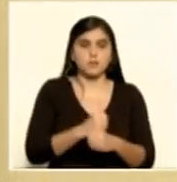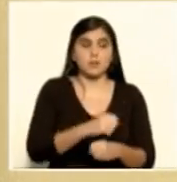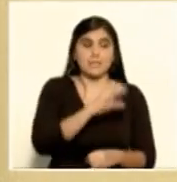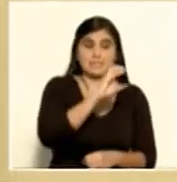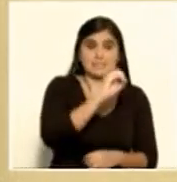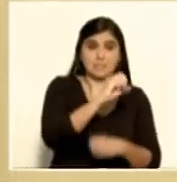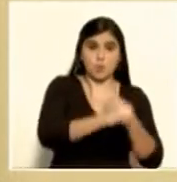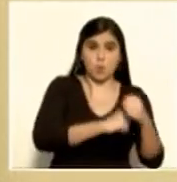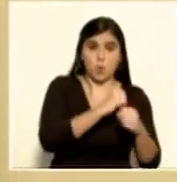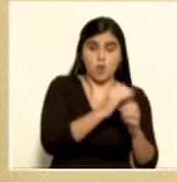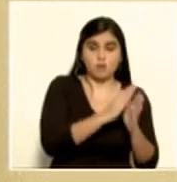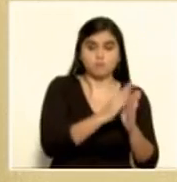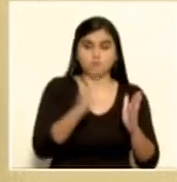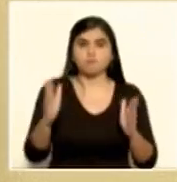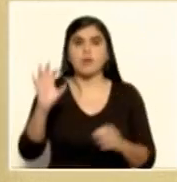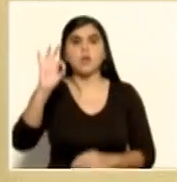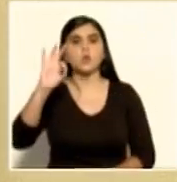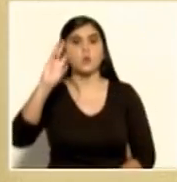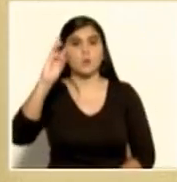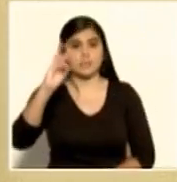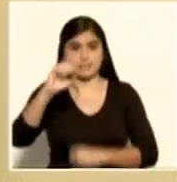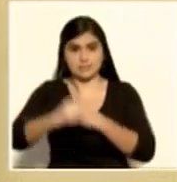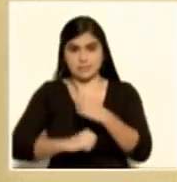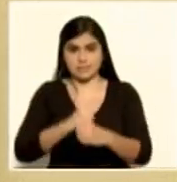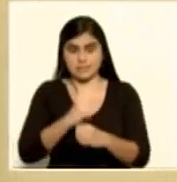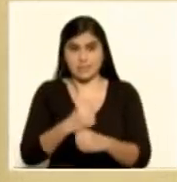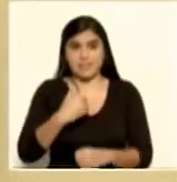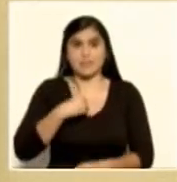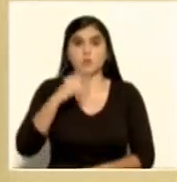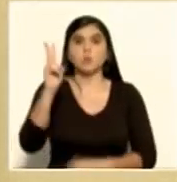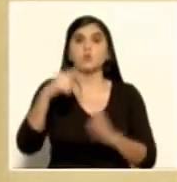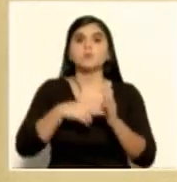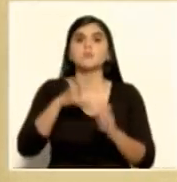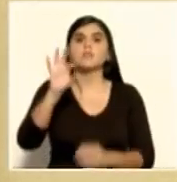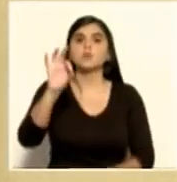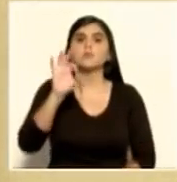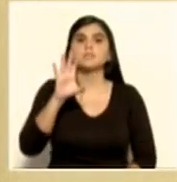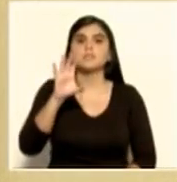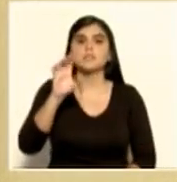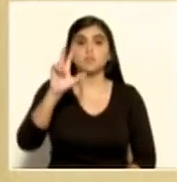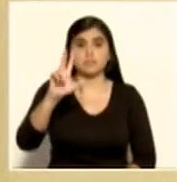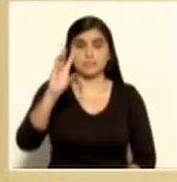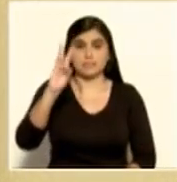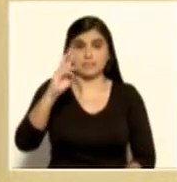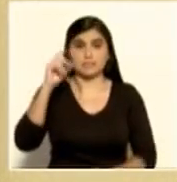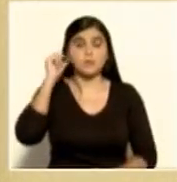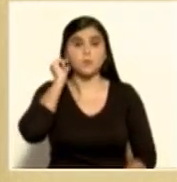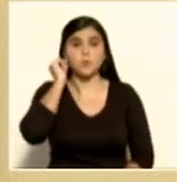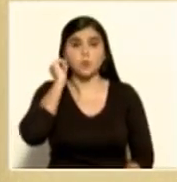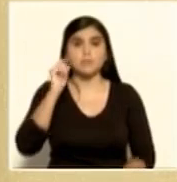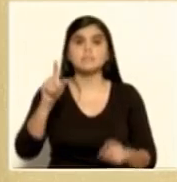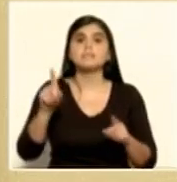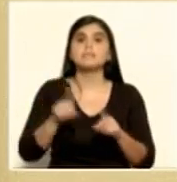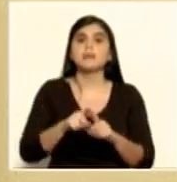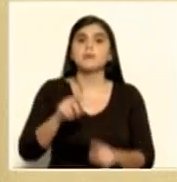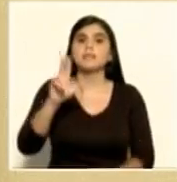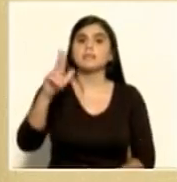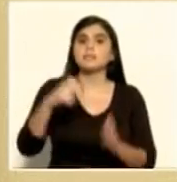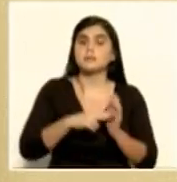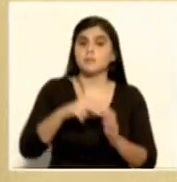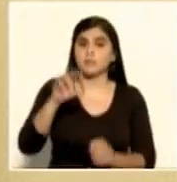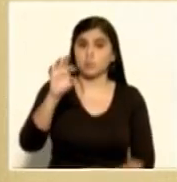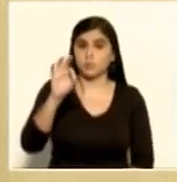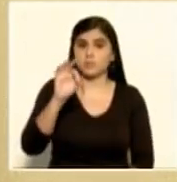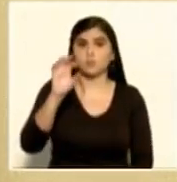0 hasta los 96 años. Tenemos 2.936 mujeres y 3.909